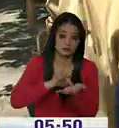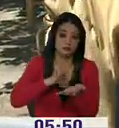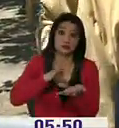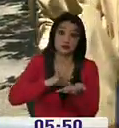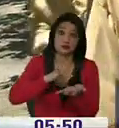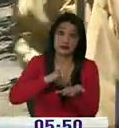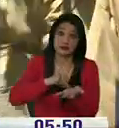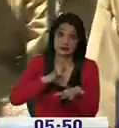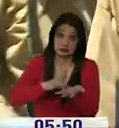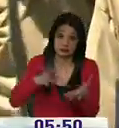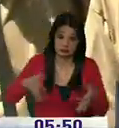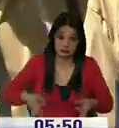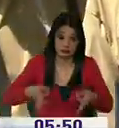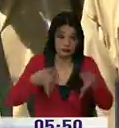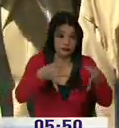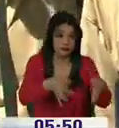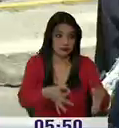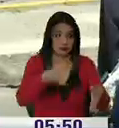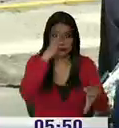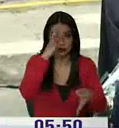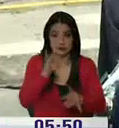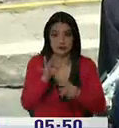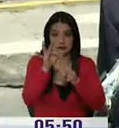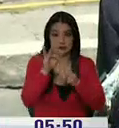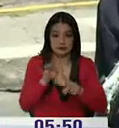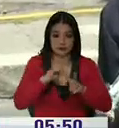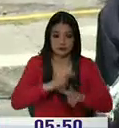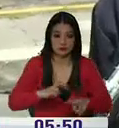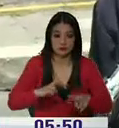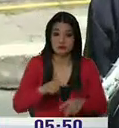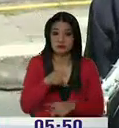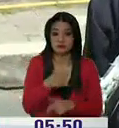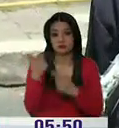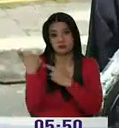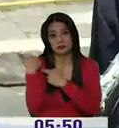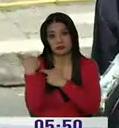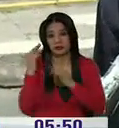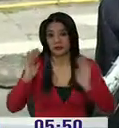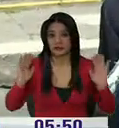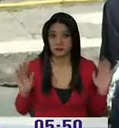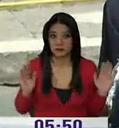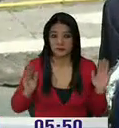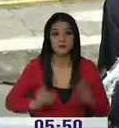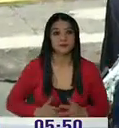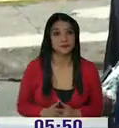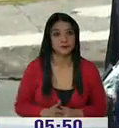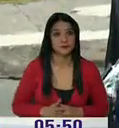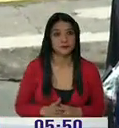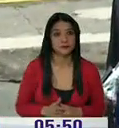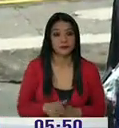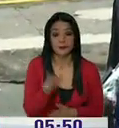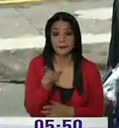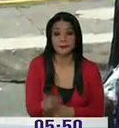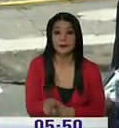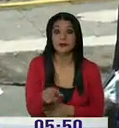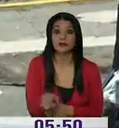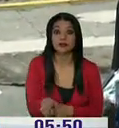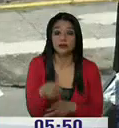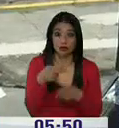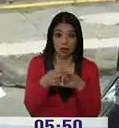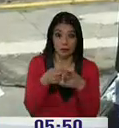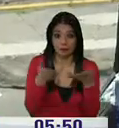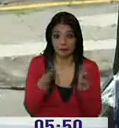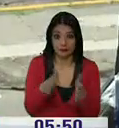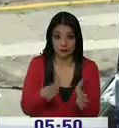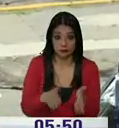serán remitidas a medicina legal. ¿Qué se hará cargo de la disposición final? Que en este caso, al ser una persona que es un NN,